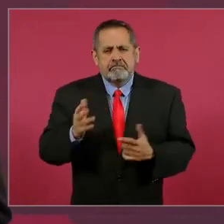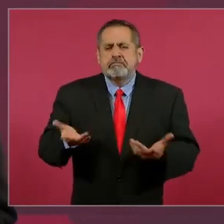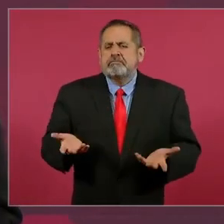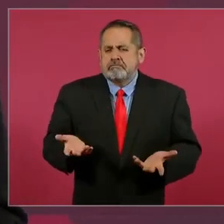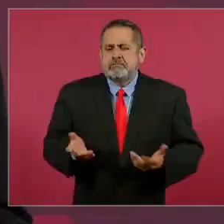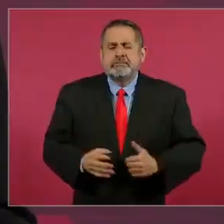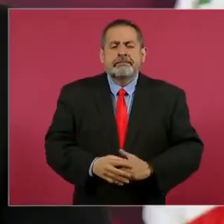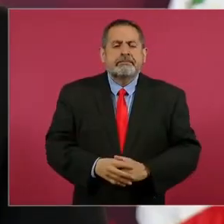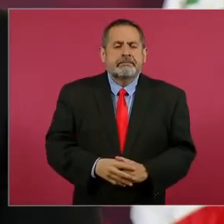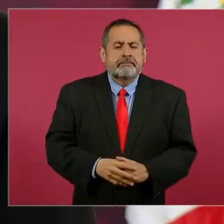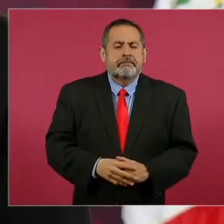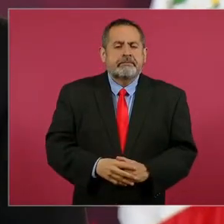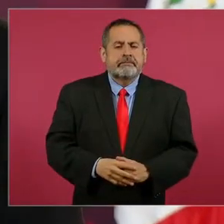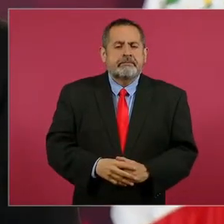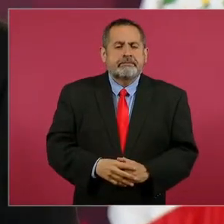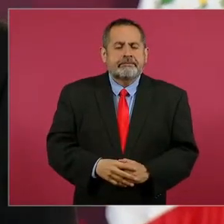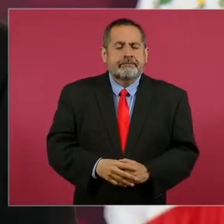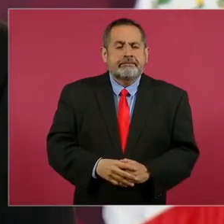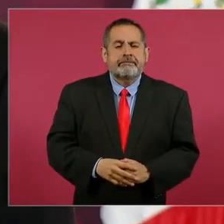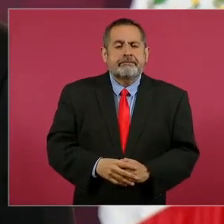Y